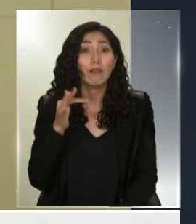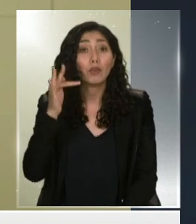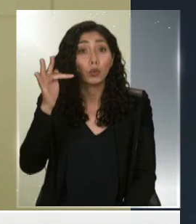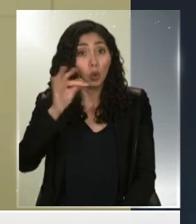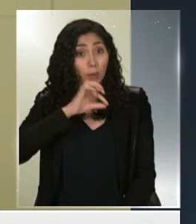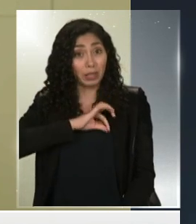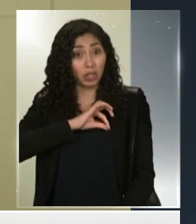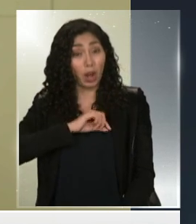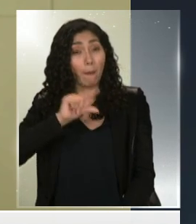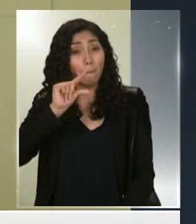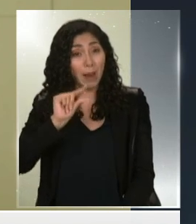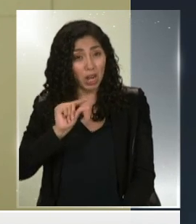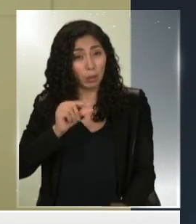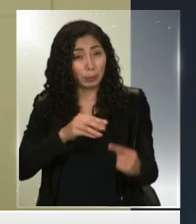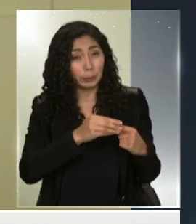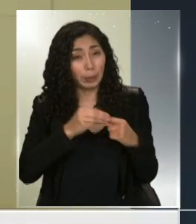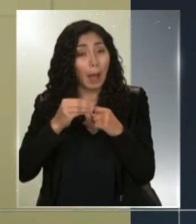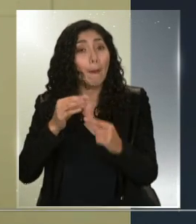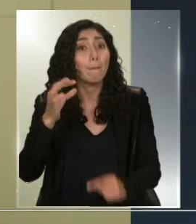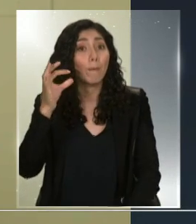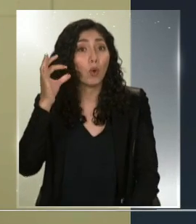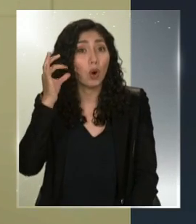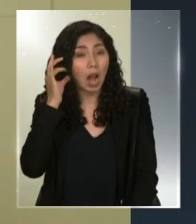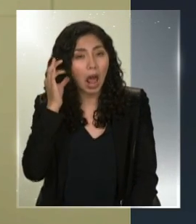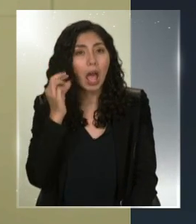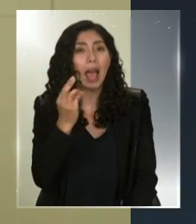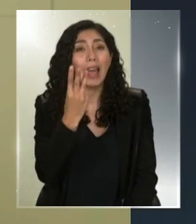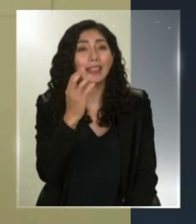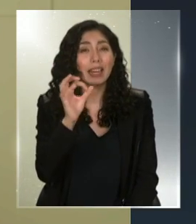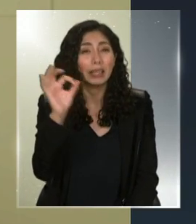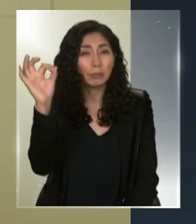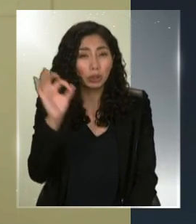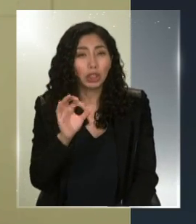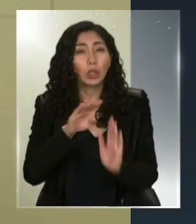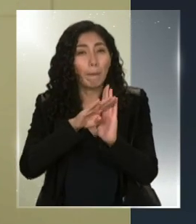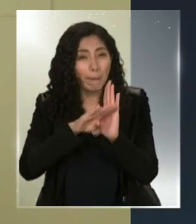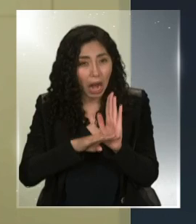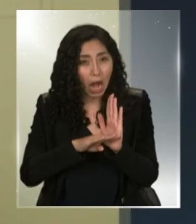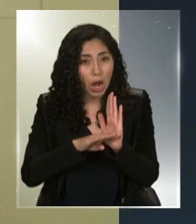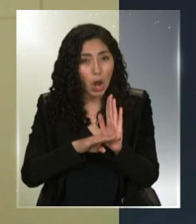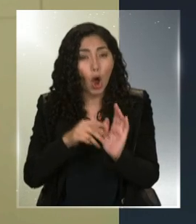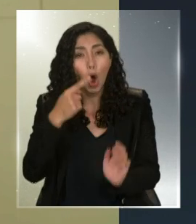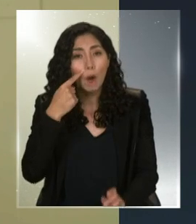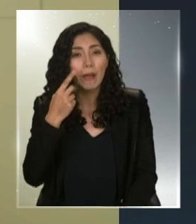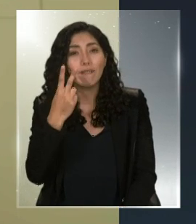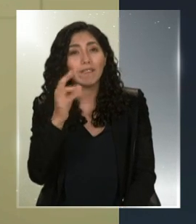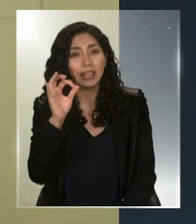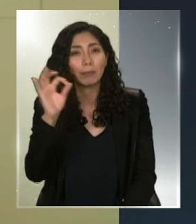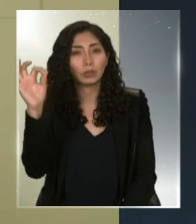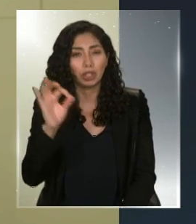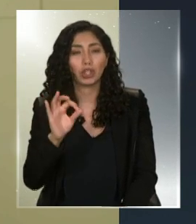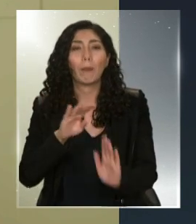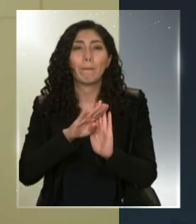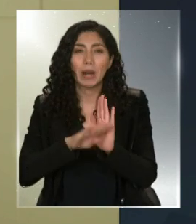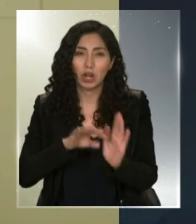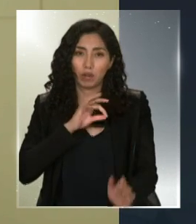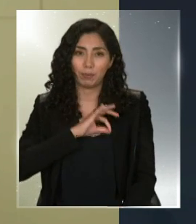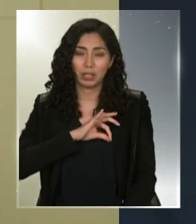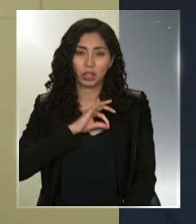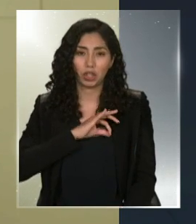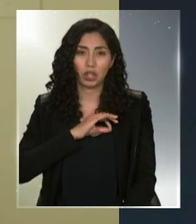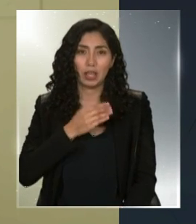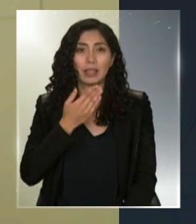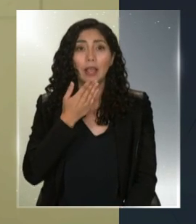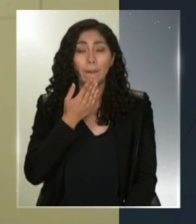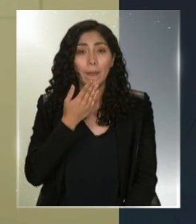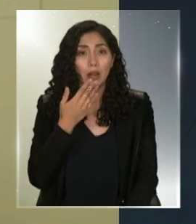principalmente para las mujeres, que verán reducidas sus pensiones en torno a un 30%, los hombres en torno a un 20%. También es importante tener presente la mayor carga